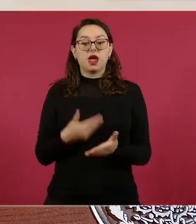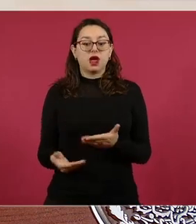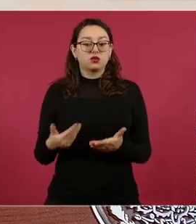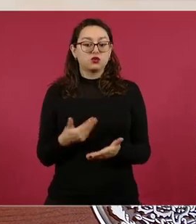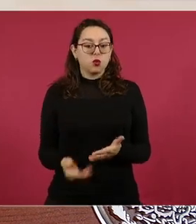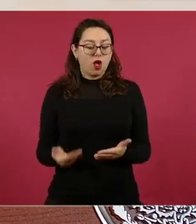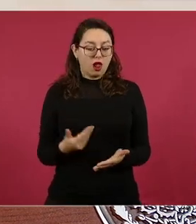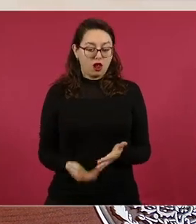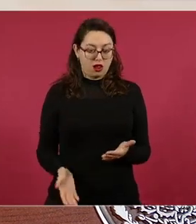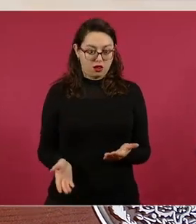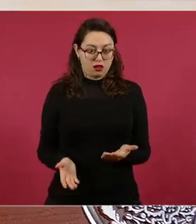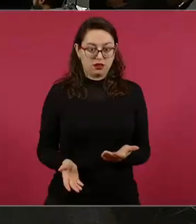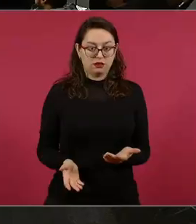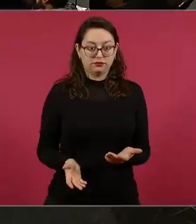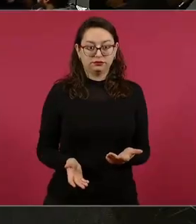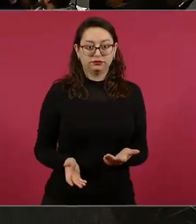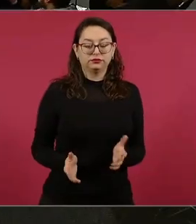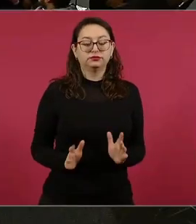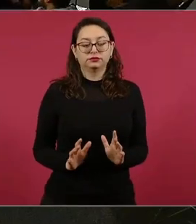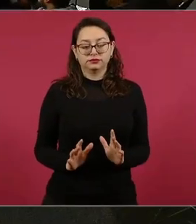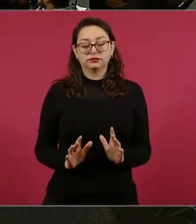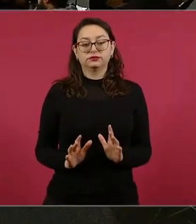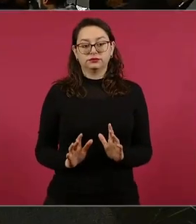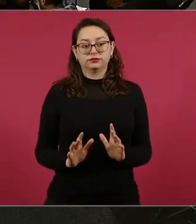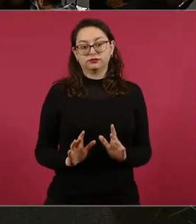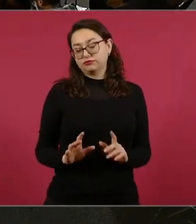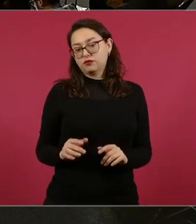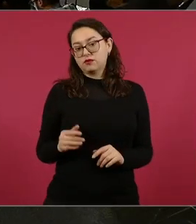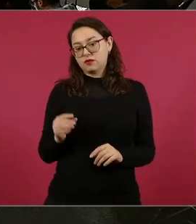se den resultados hasta finales de año.